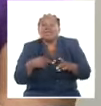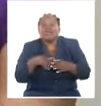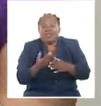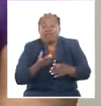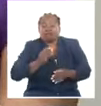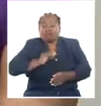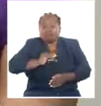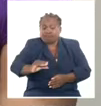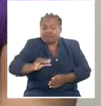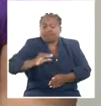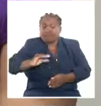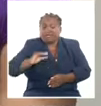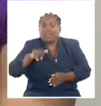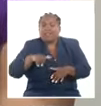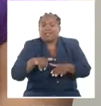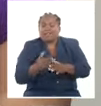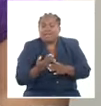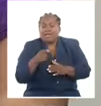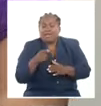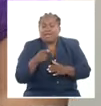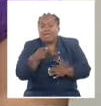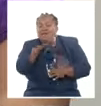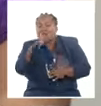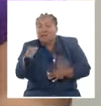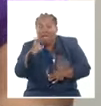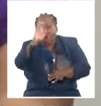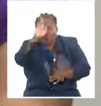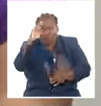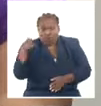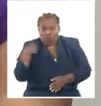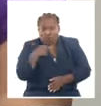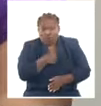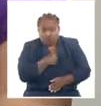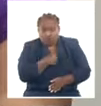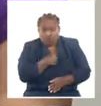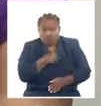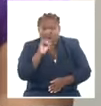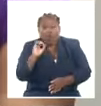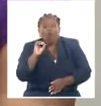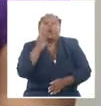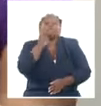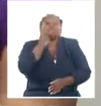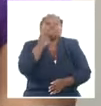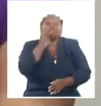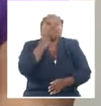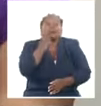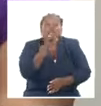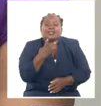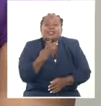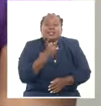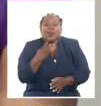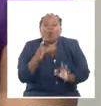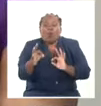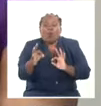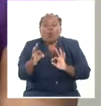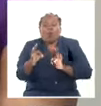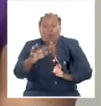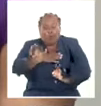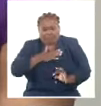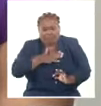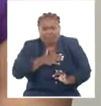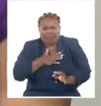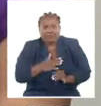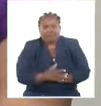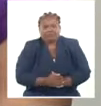paga ese día que ella asiste a la consulta médica o estomatológica, para su cuidado, para su